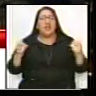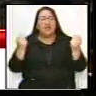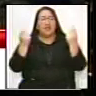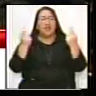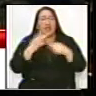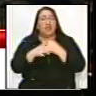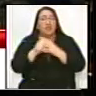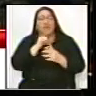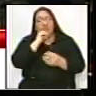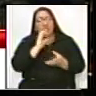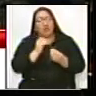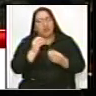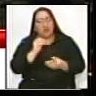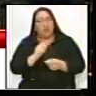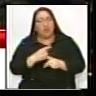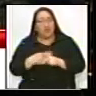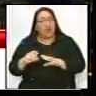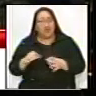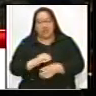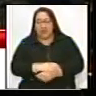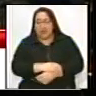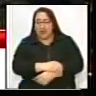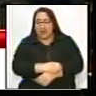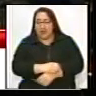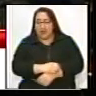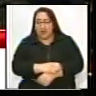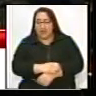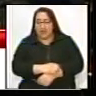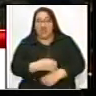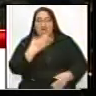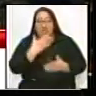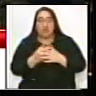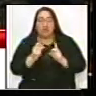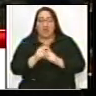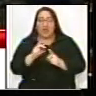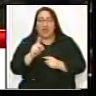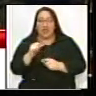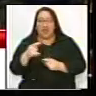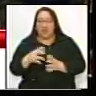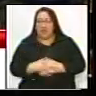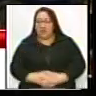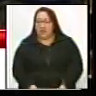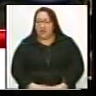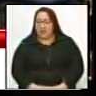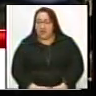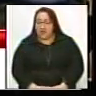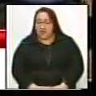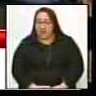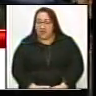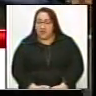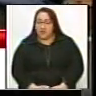todavía nos falta mucho por lograr. Muchas gracias. Tus palabras, Diego, por favor.